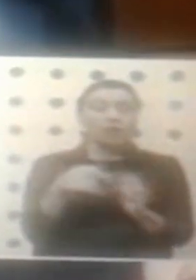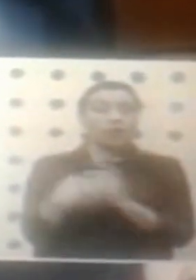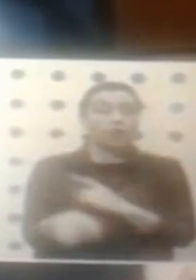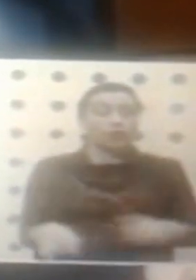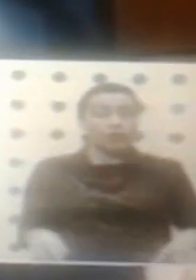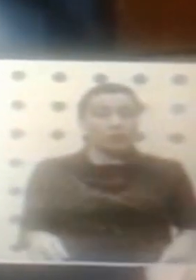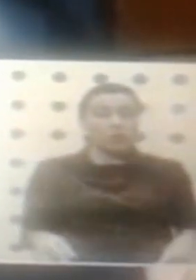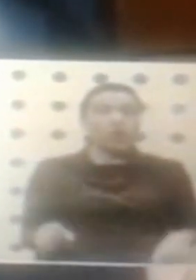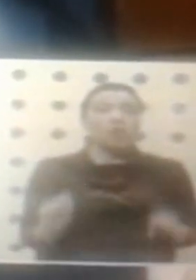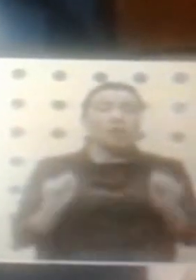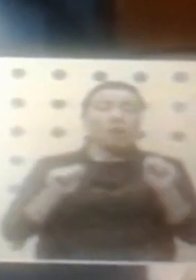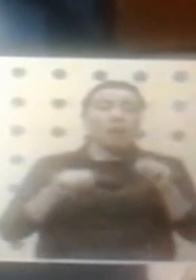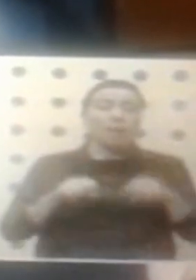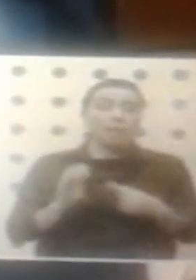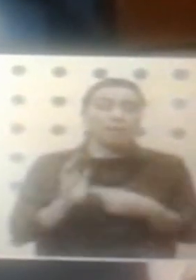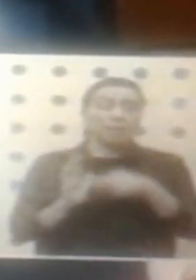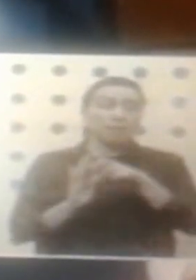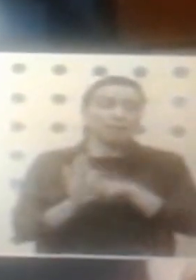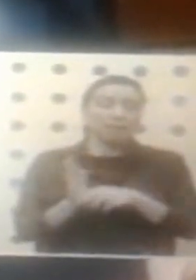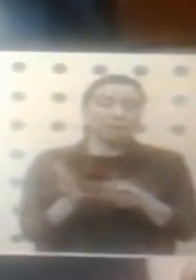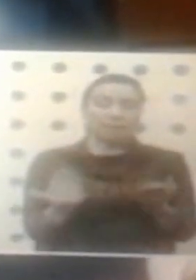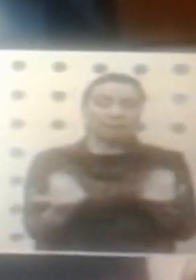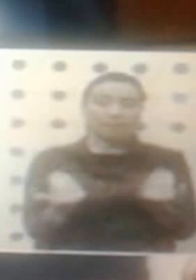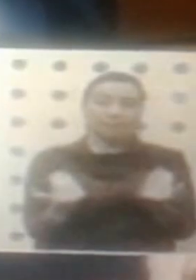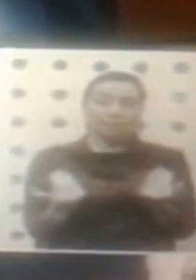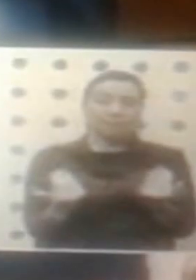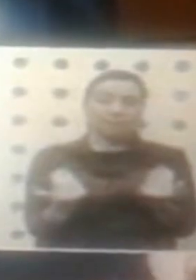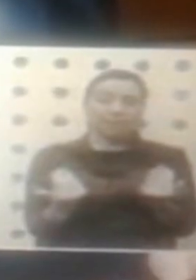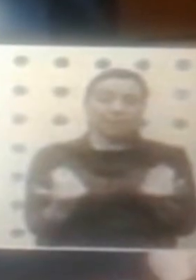colegas, aprobar este proyecto necesario.